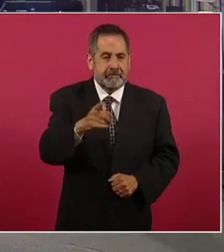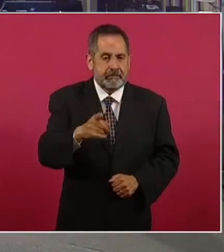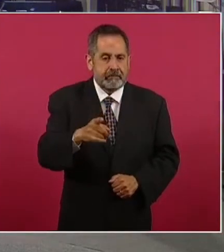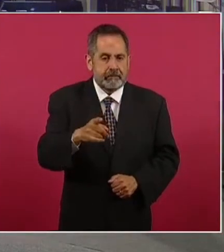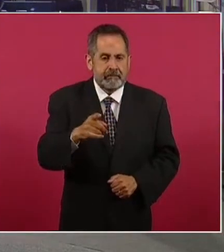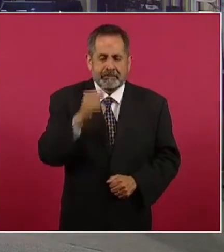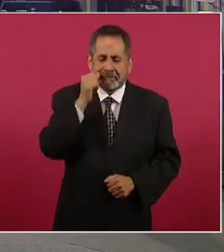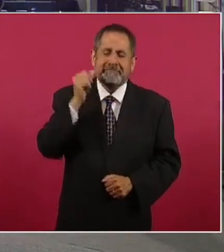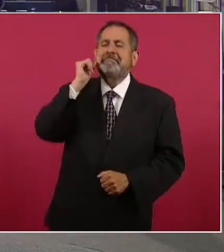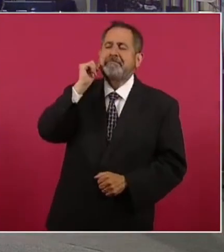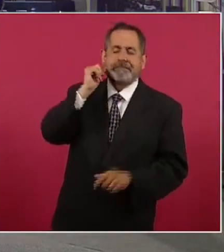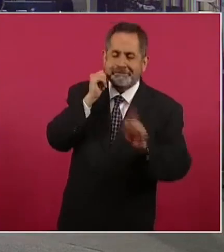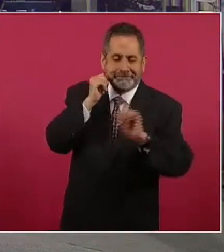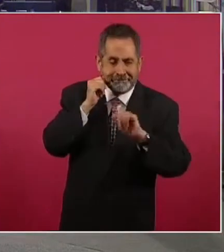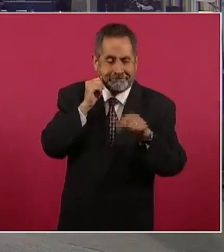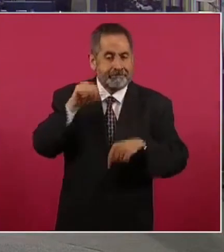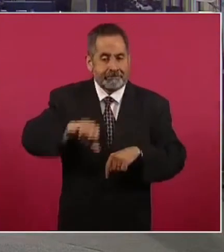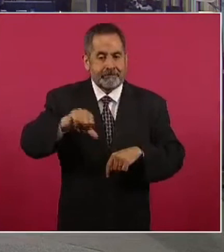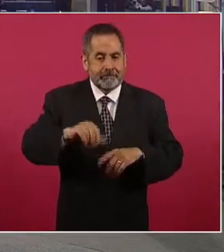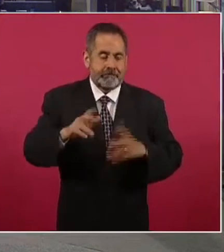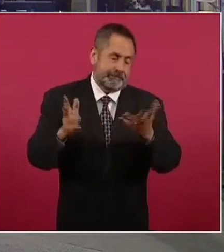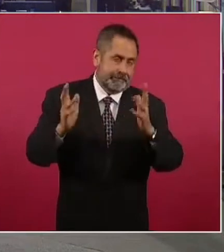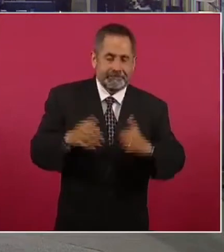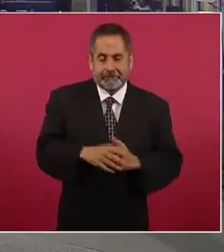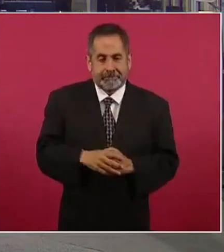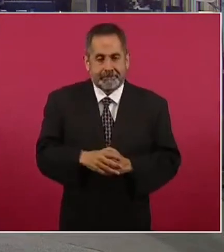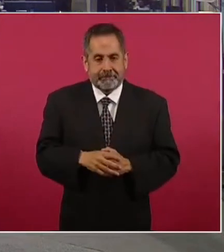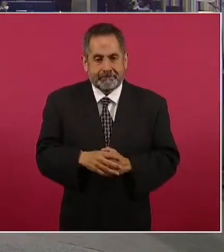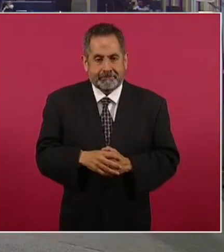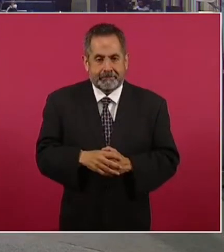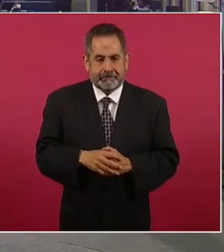Dije que era ayer. Es que